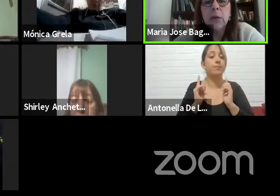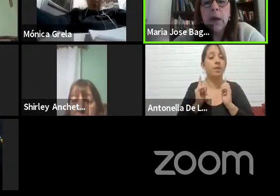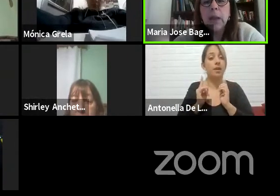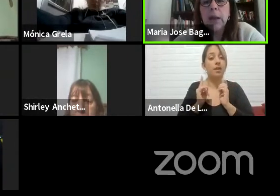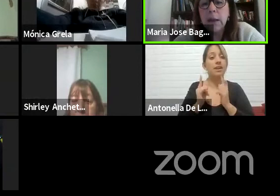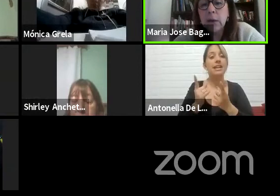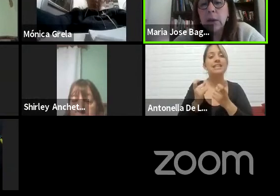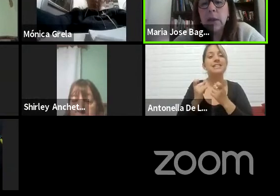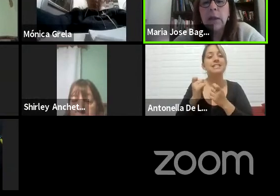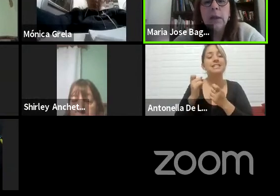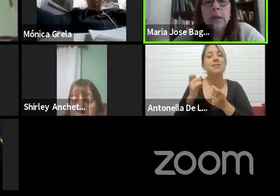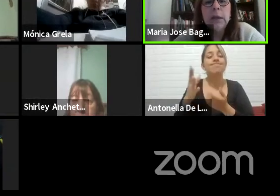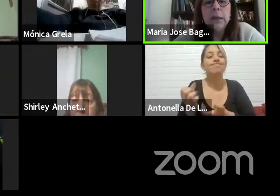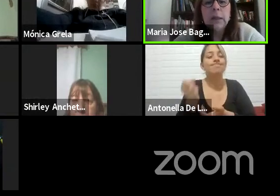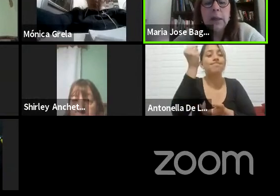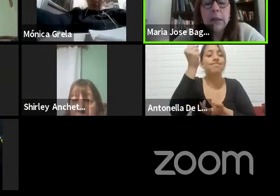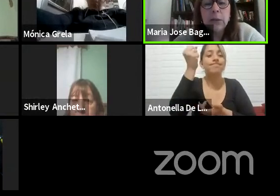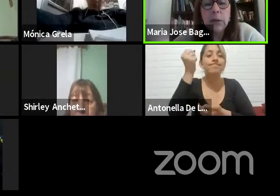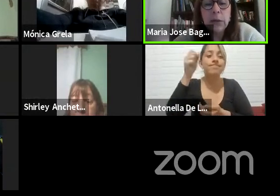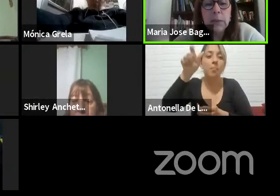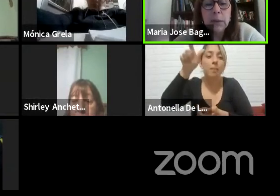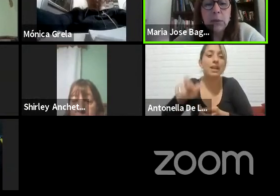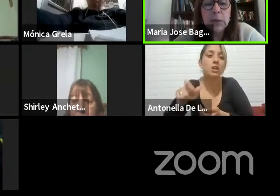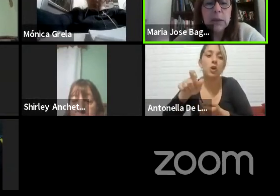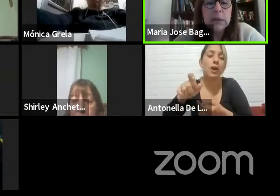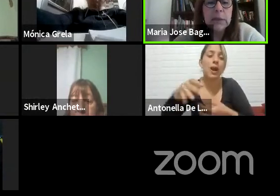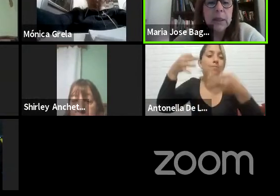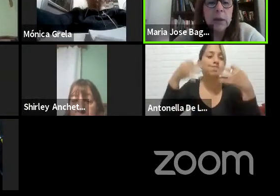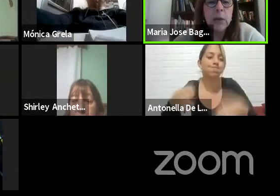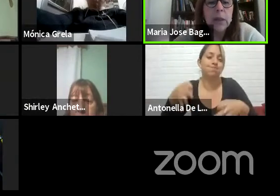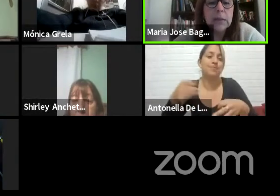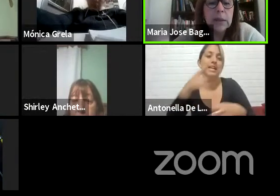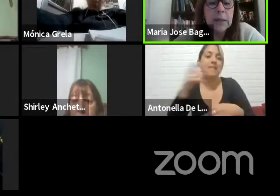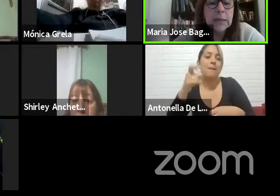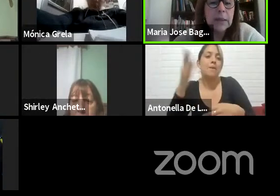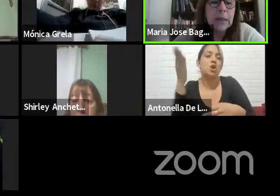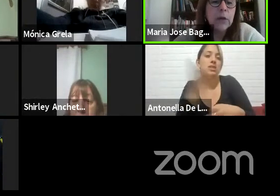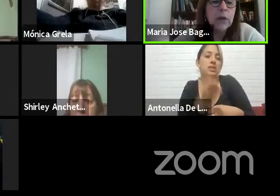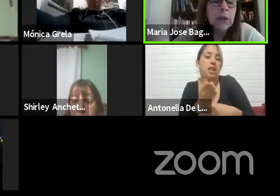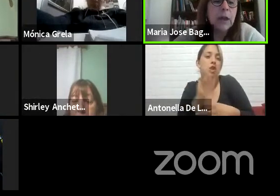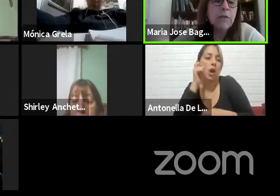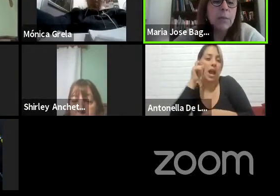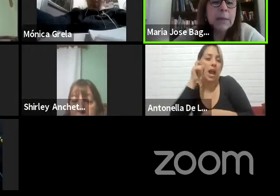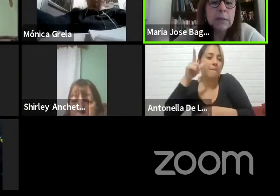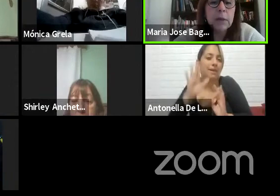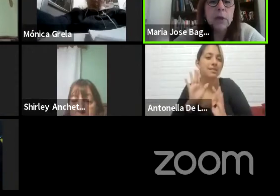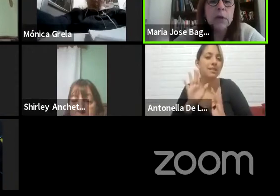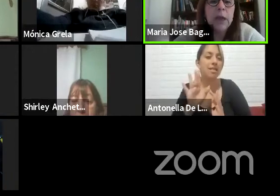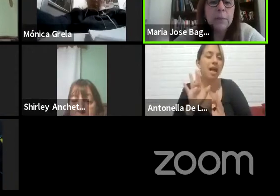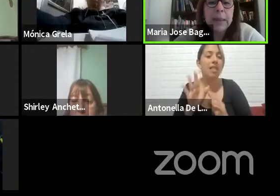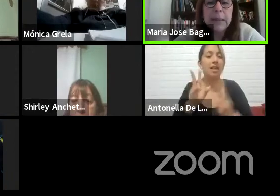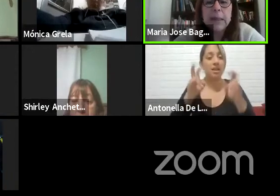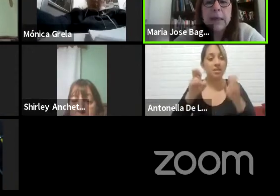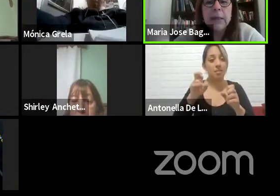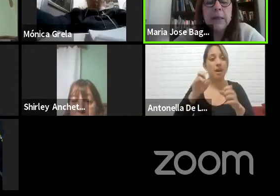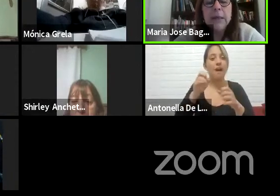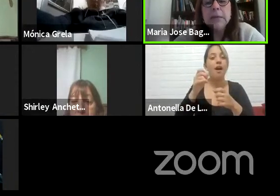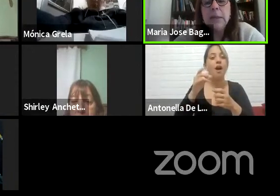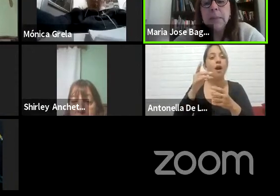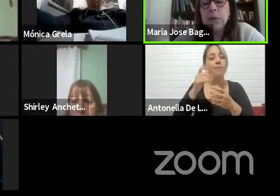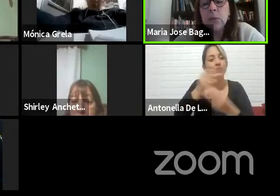personas adecuadas, que es lo que están tratando de transmitir ustedes, adecuadas en el sentido de la formación, de la